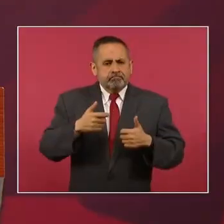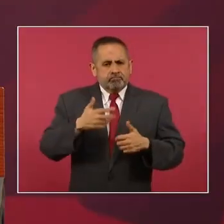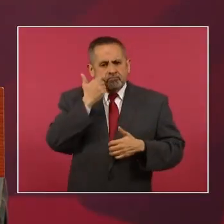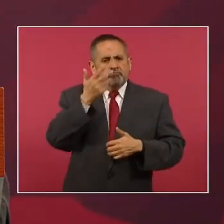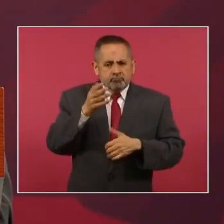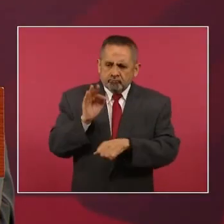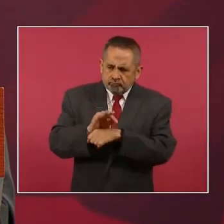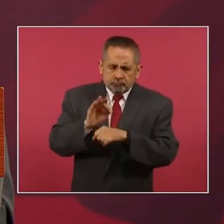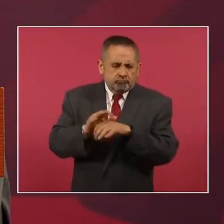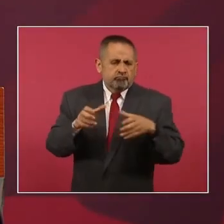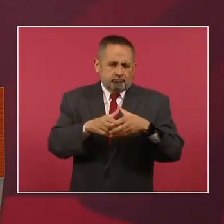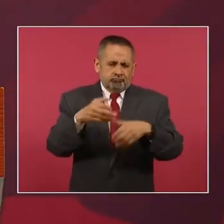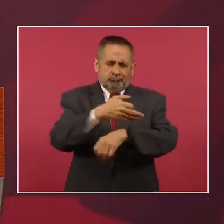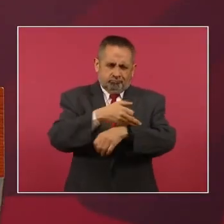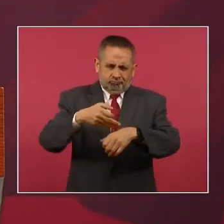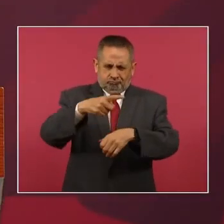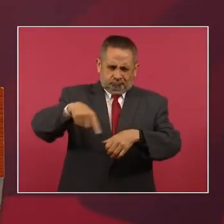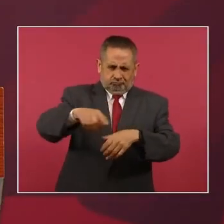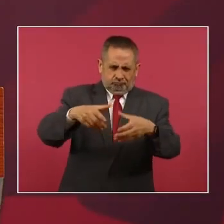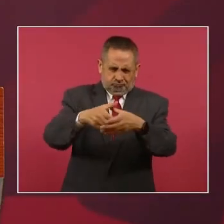interés y tu